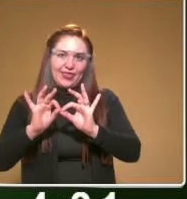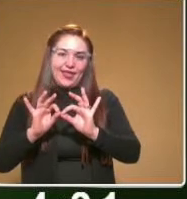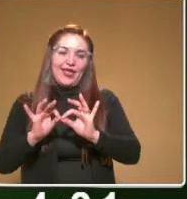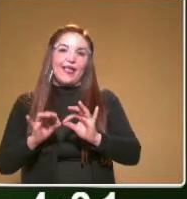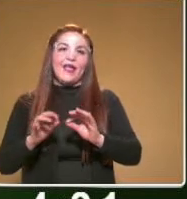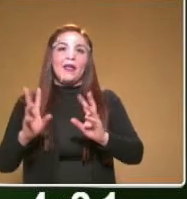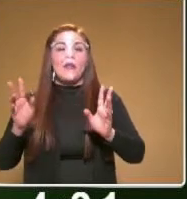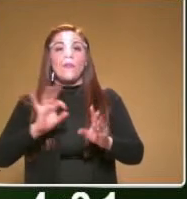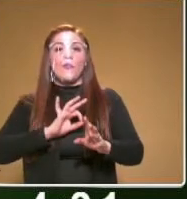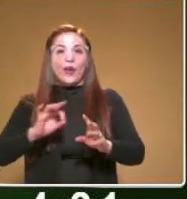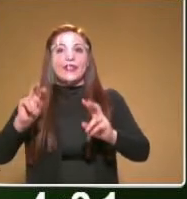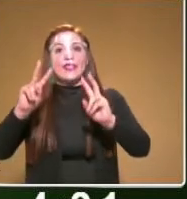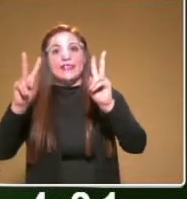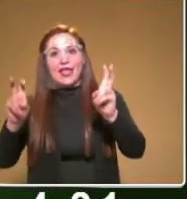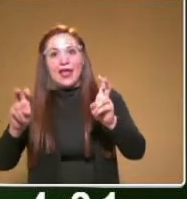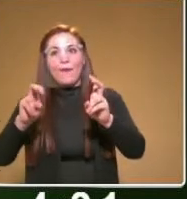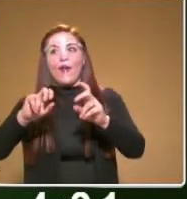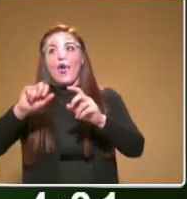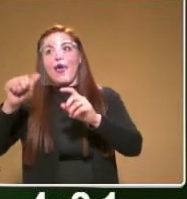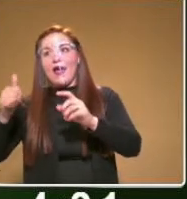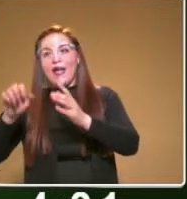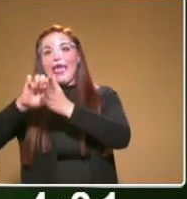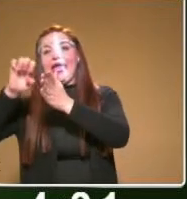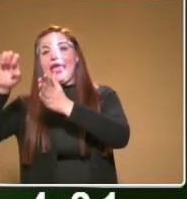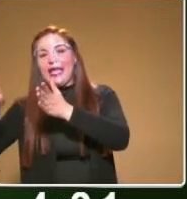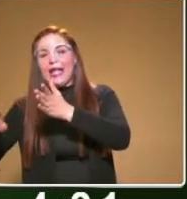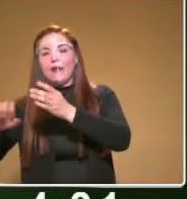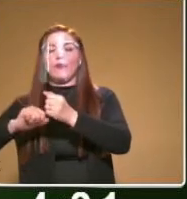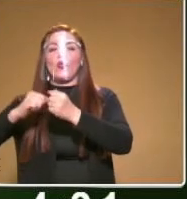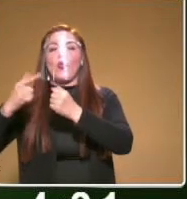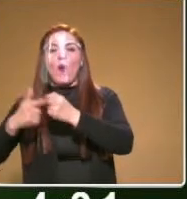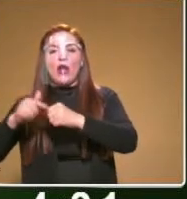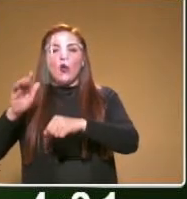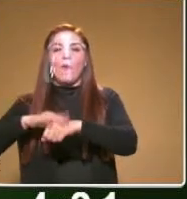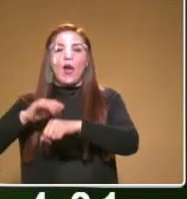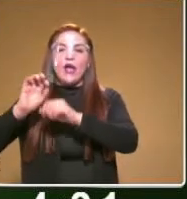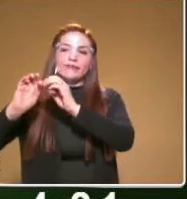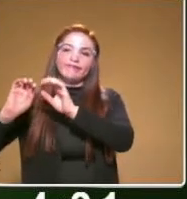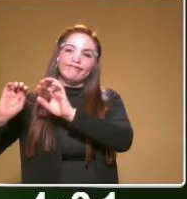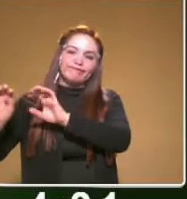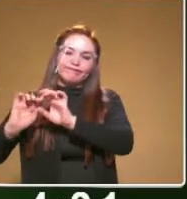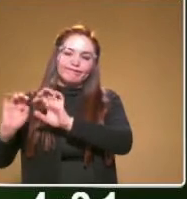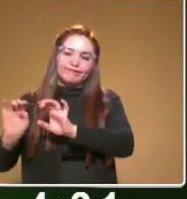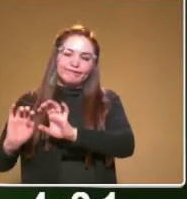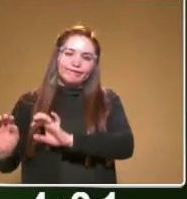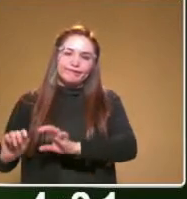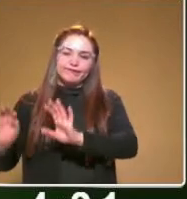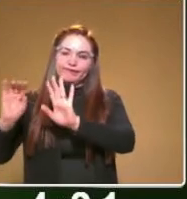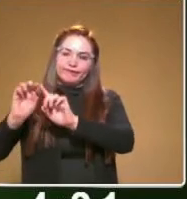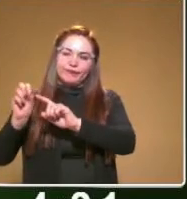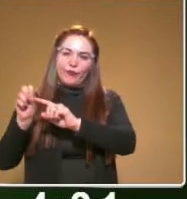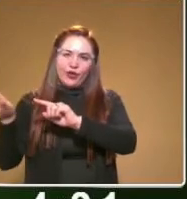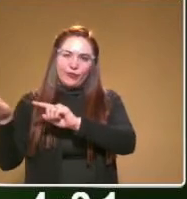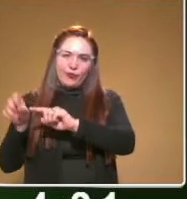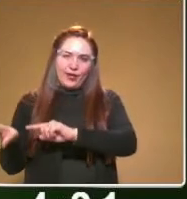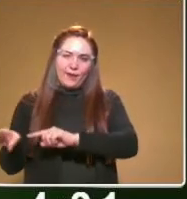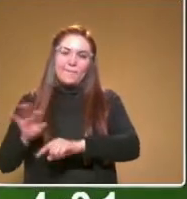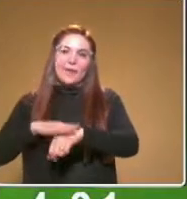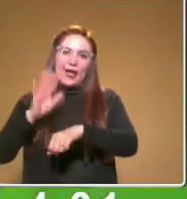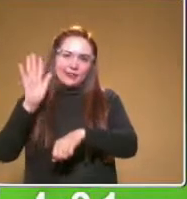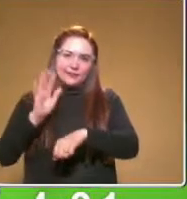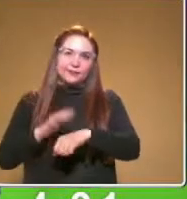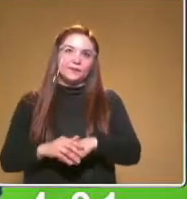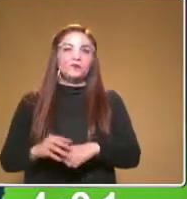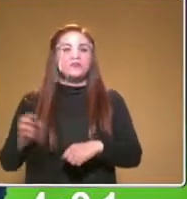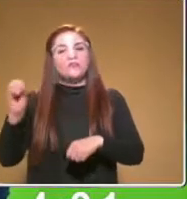contenido y luego todavía como que un ejemplo, un Así enunciado es. Para que los niños lo puedan comprender. Ahí en esa parte podemos describir,